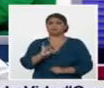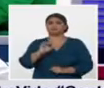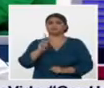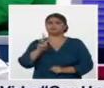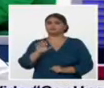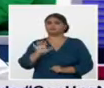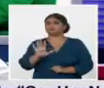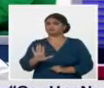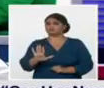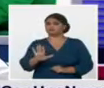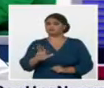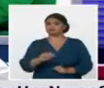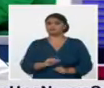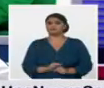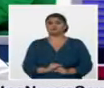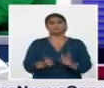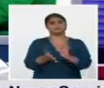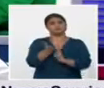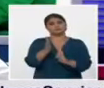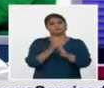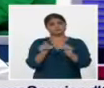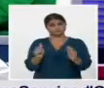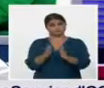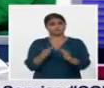735, recuperados el